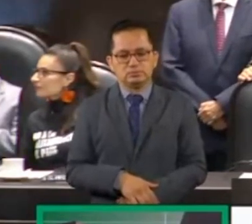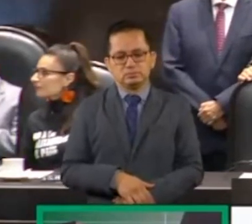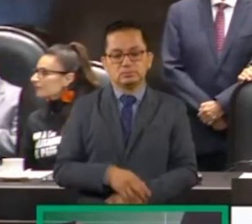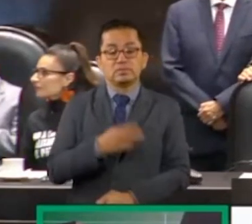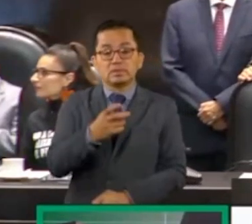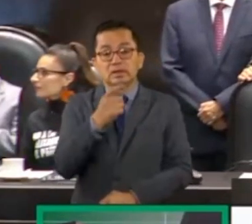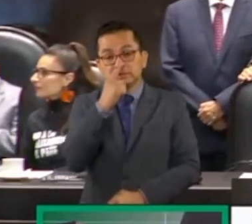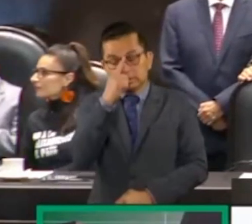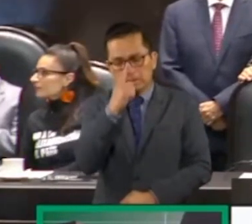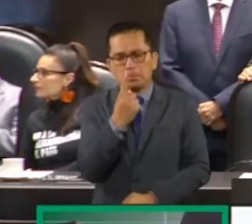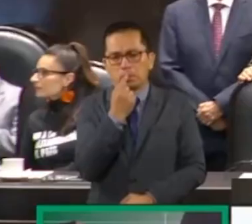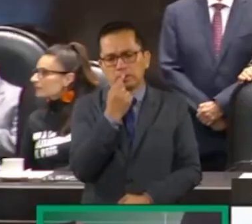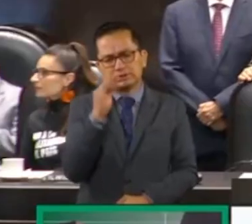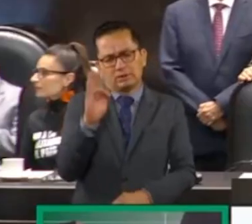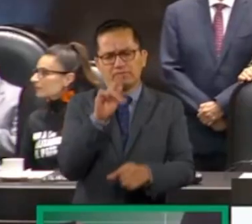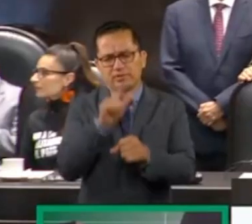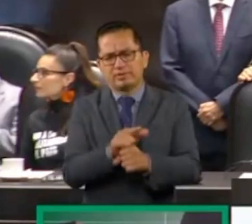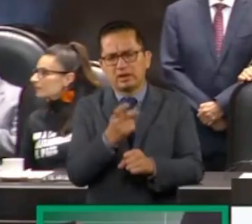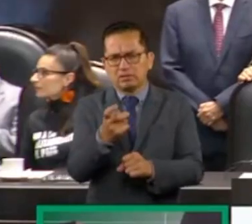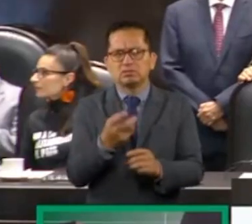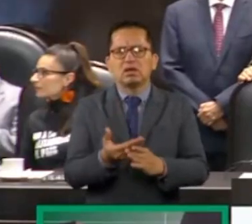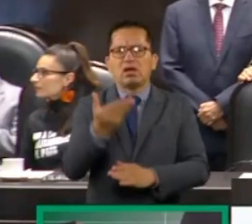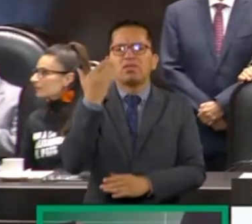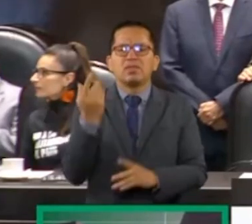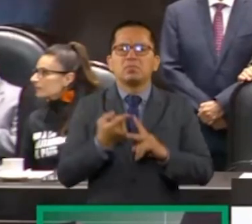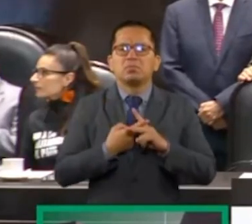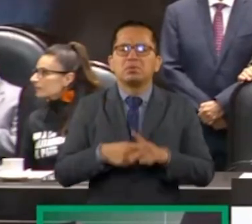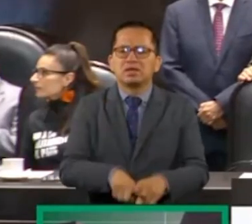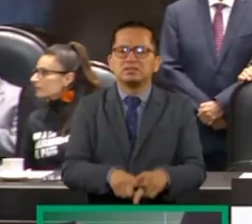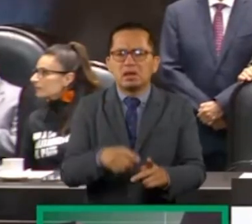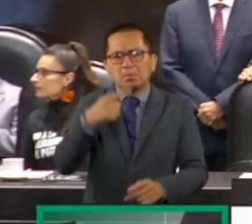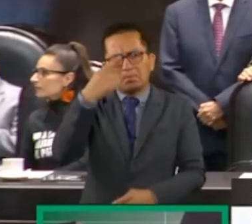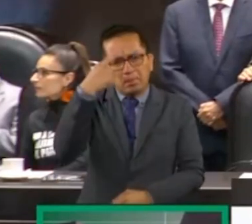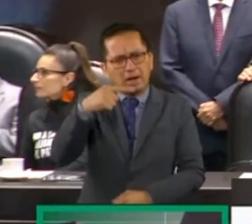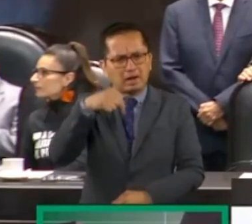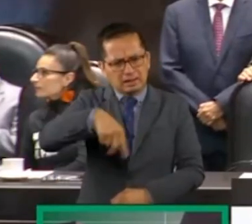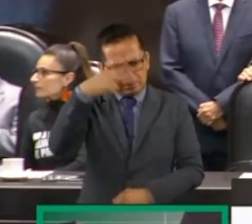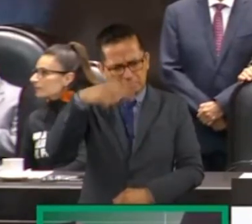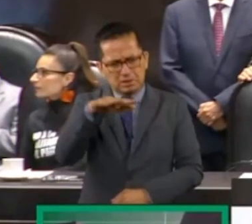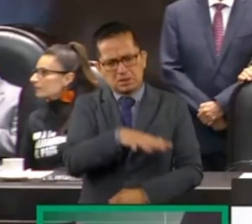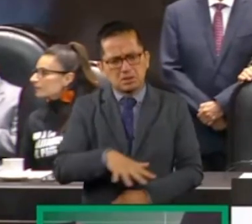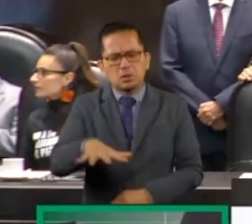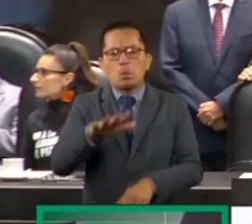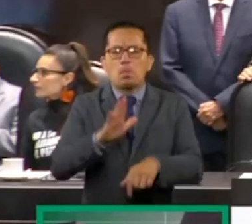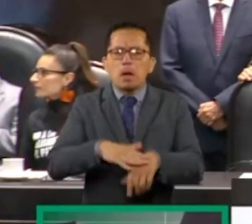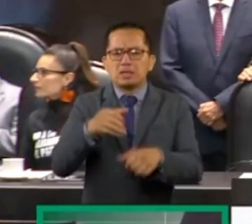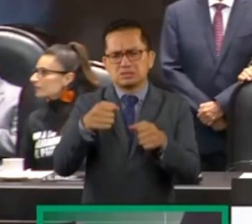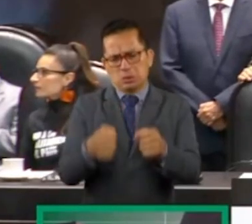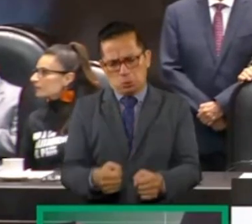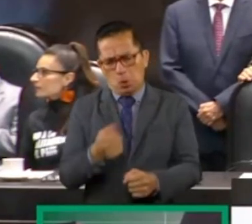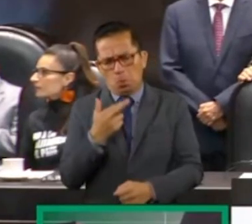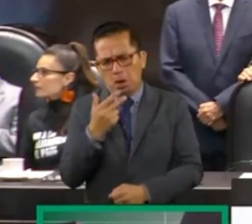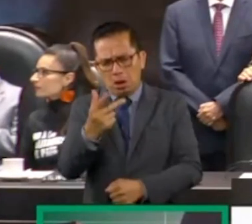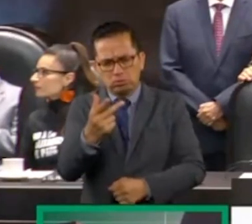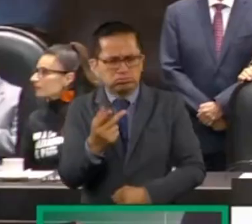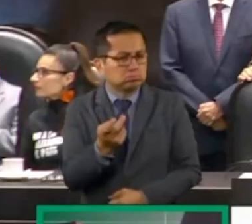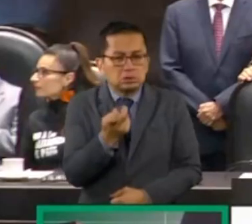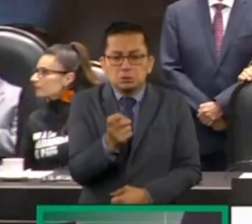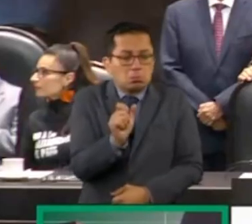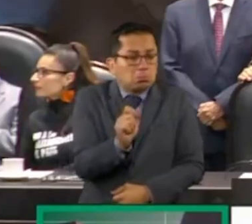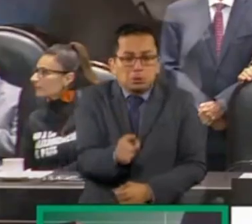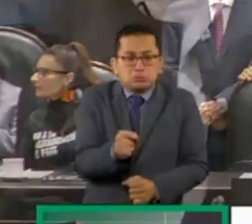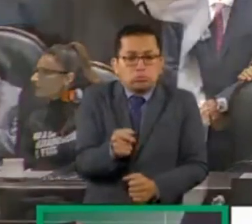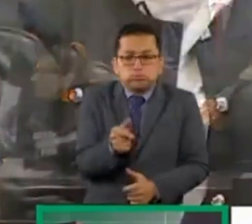cual nació como un esfuerzo para mejorar la seguridad en nuestro país. Hoy continuamos avanzando en esa